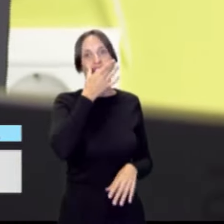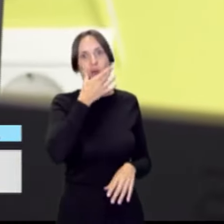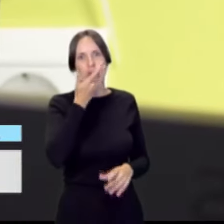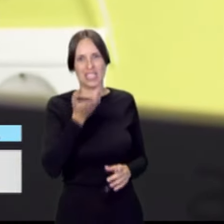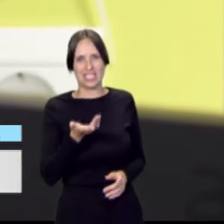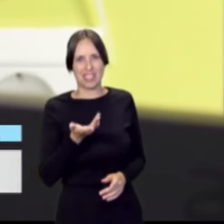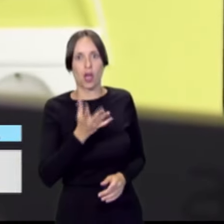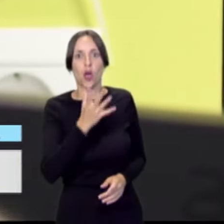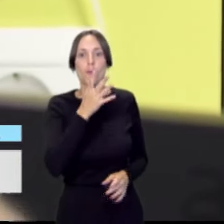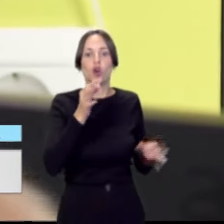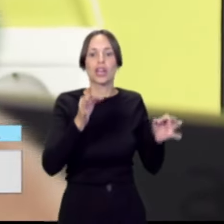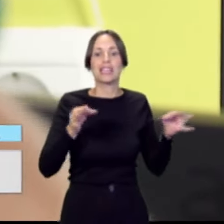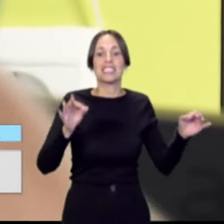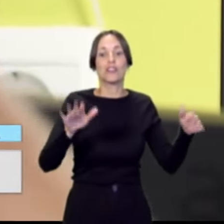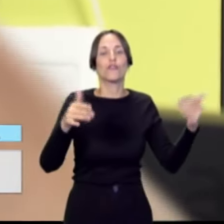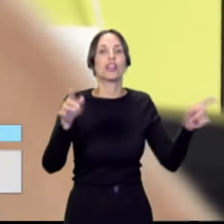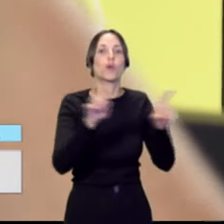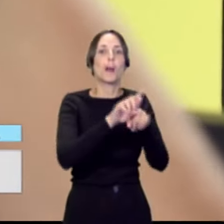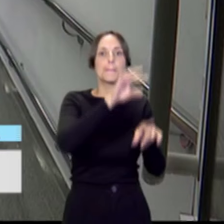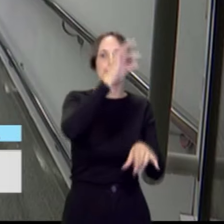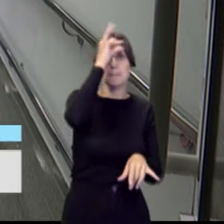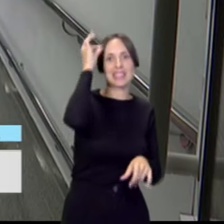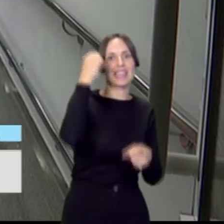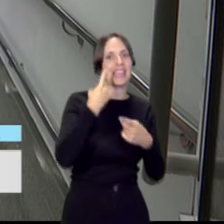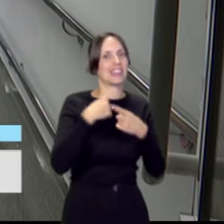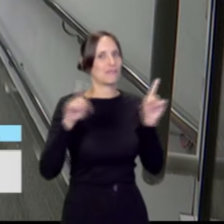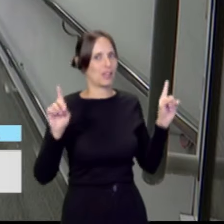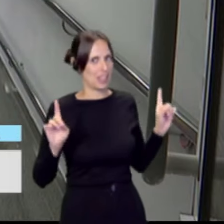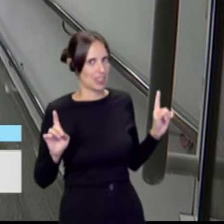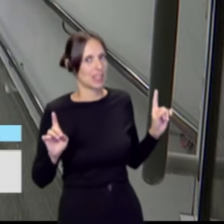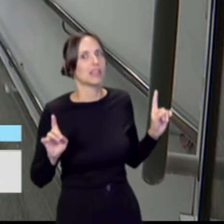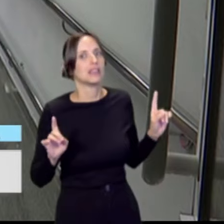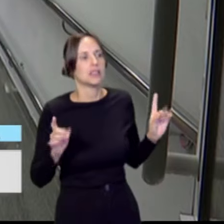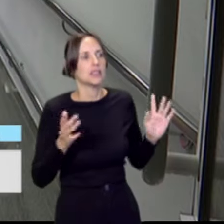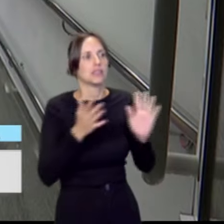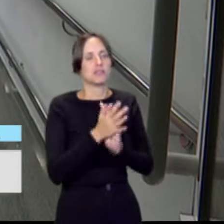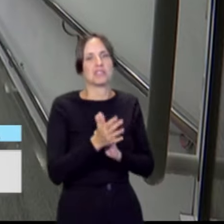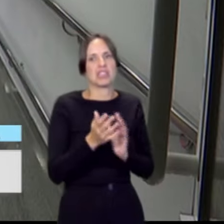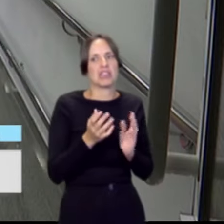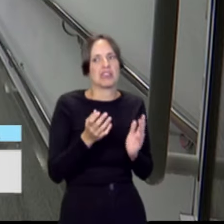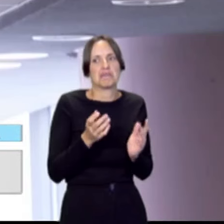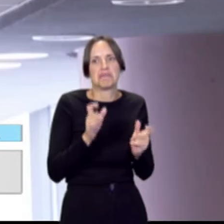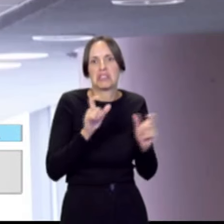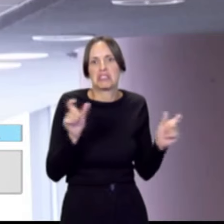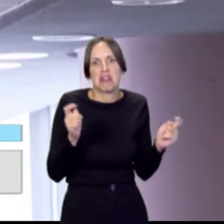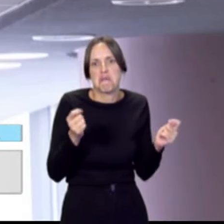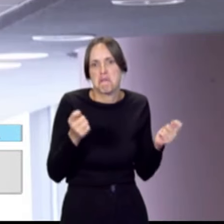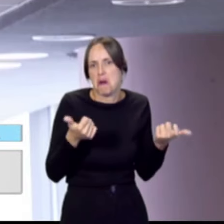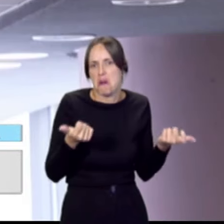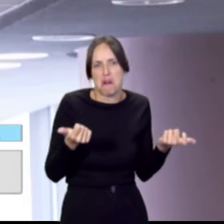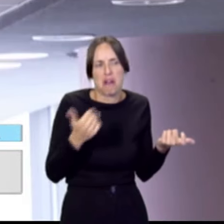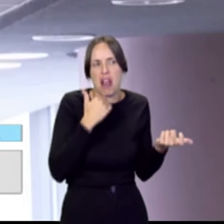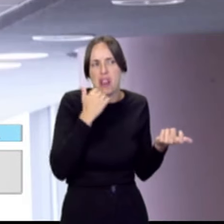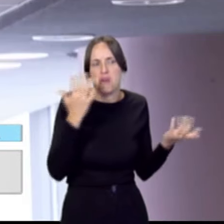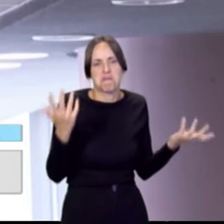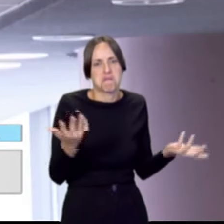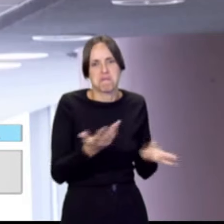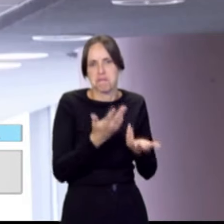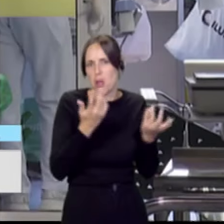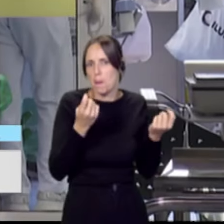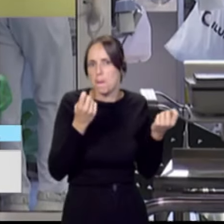menores, tienen otra mentalidad todavía y las cifras les puedo decir que son nada significativas. Por